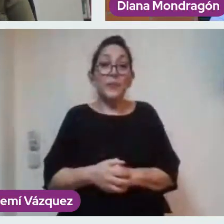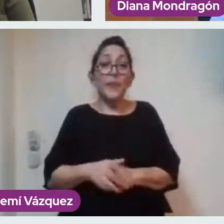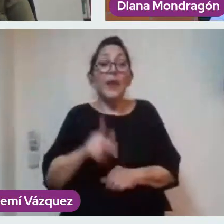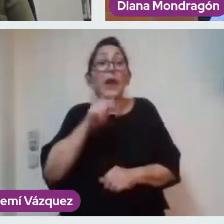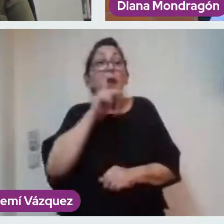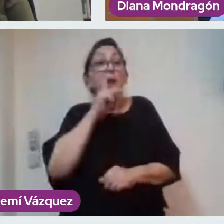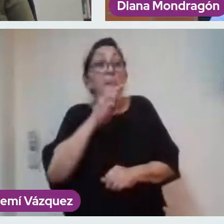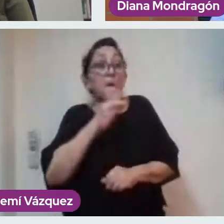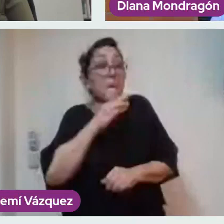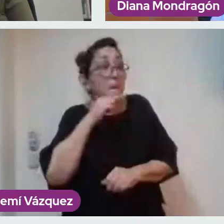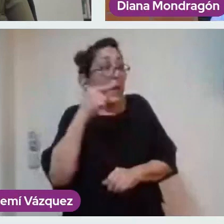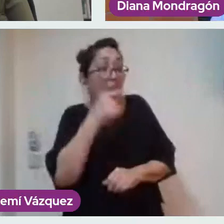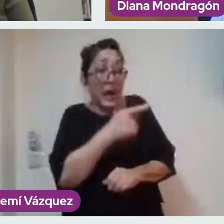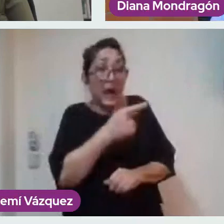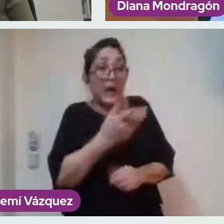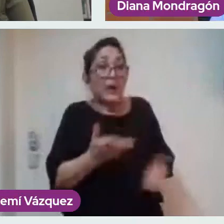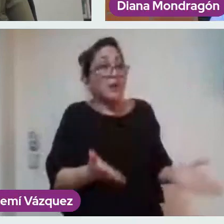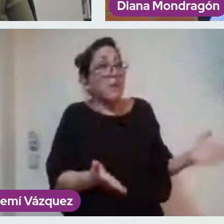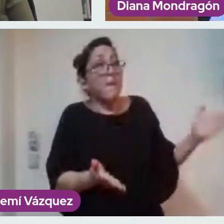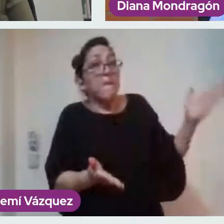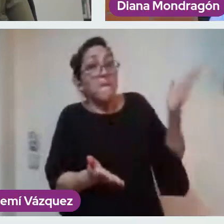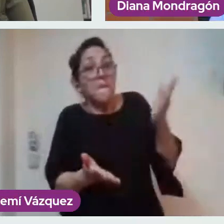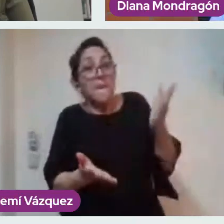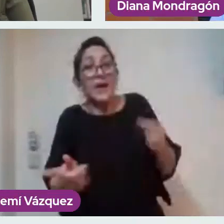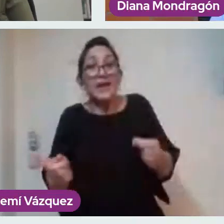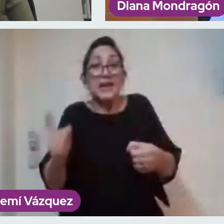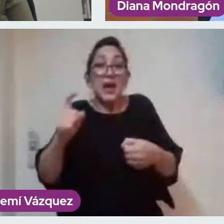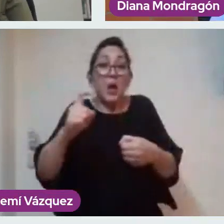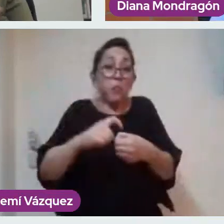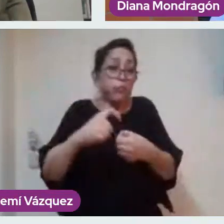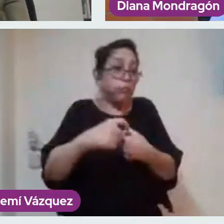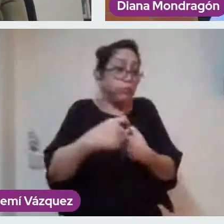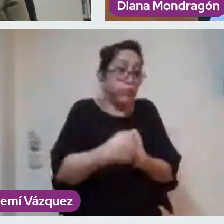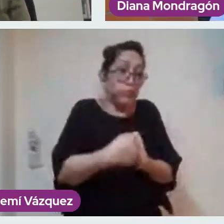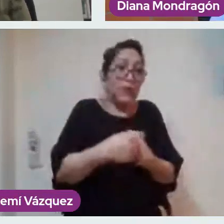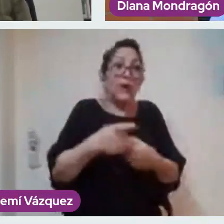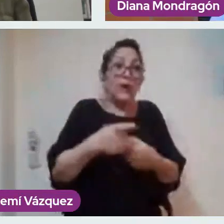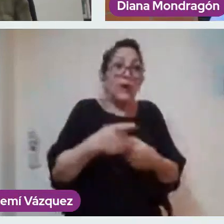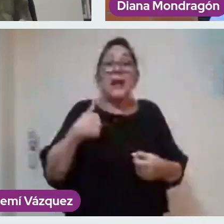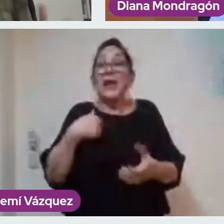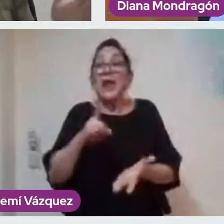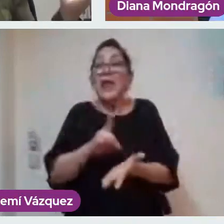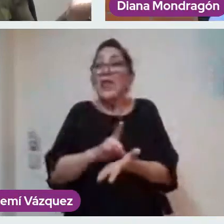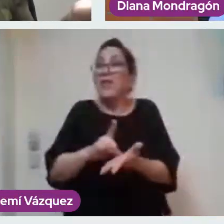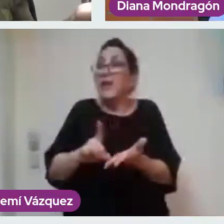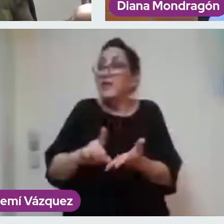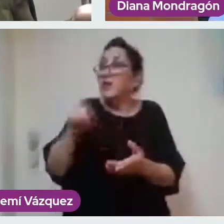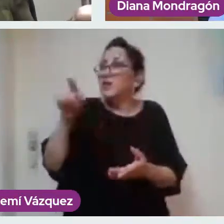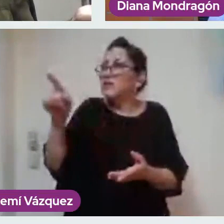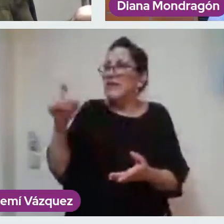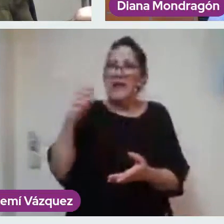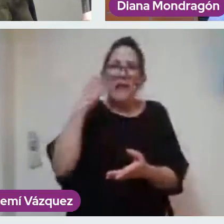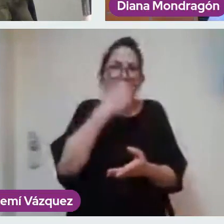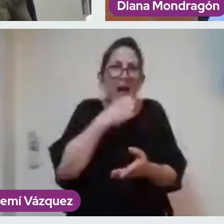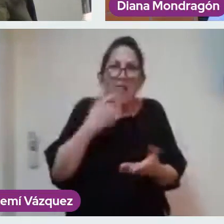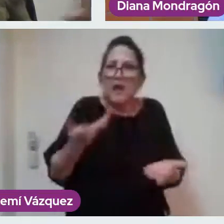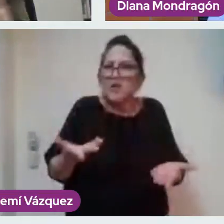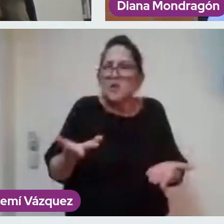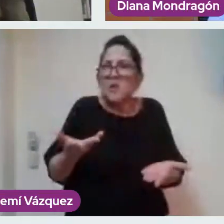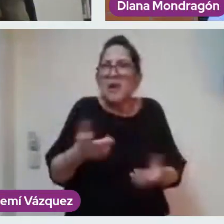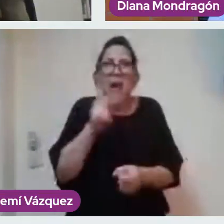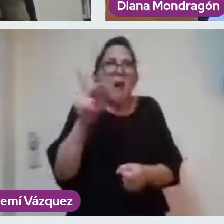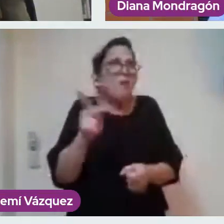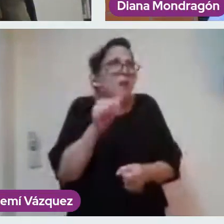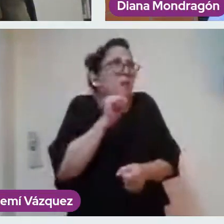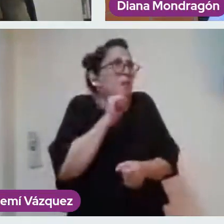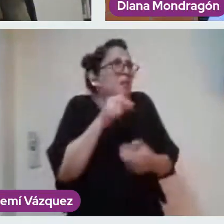de decisiones, yo creo que es muy importante a veces, ¿no?, cuando se toman decisiones arbitrarias de la escuela, que dices, como mamá y papá, así de, a ver, o sea, ¿en